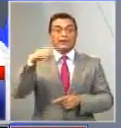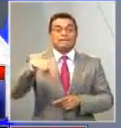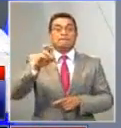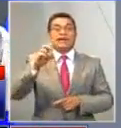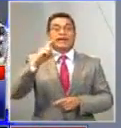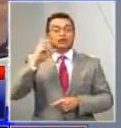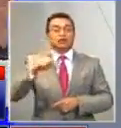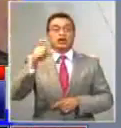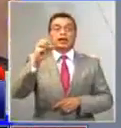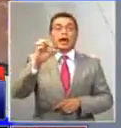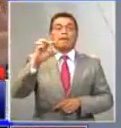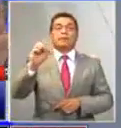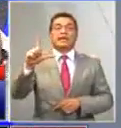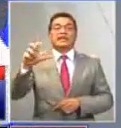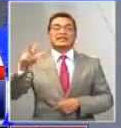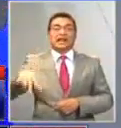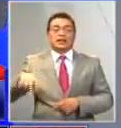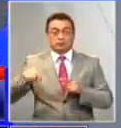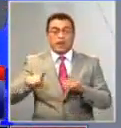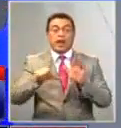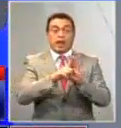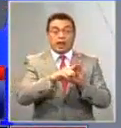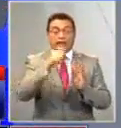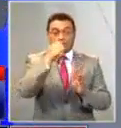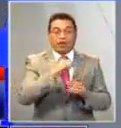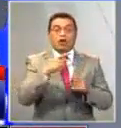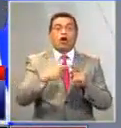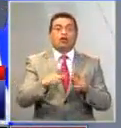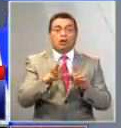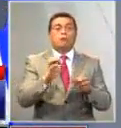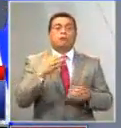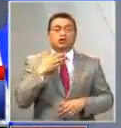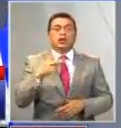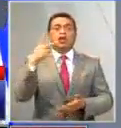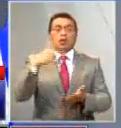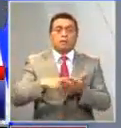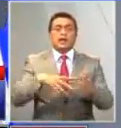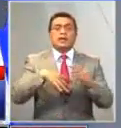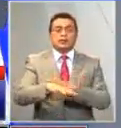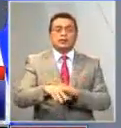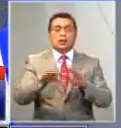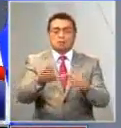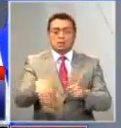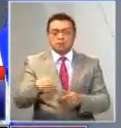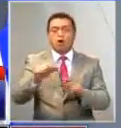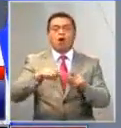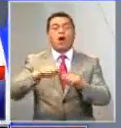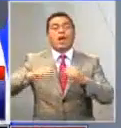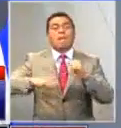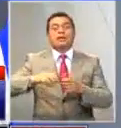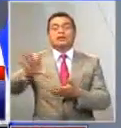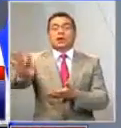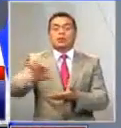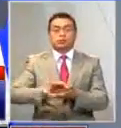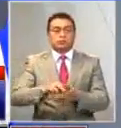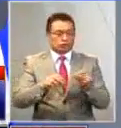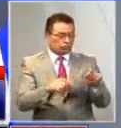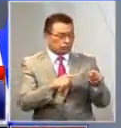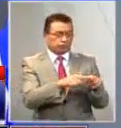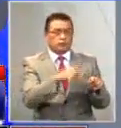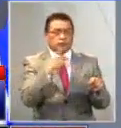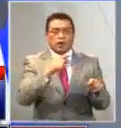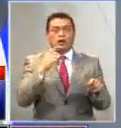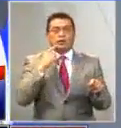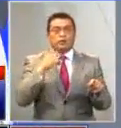Entonces, uno, la ley reservaba, pero otro tema que también surge, ¿por qué el año 2015 seguía contratando esta empresa y la acaba de sacar del